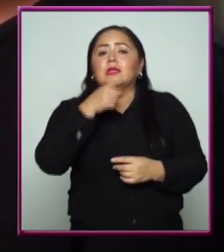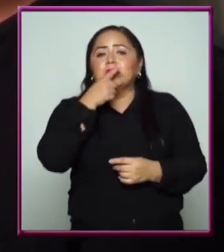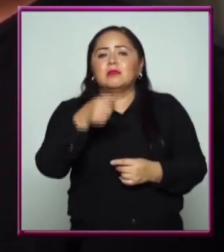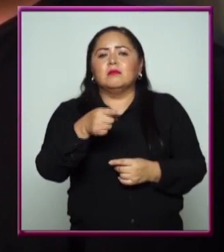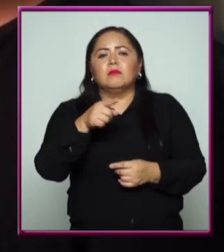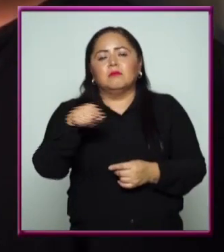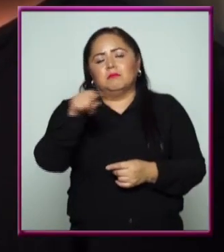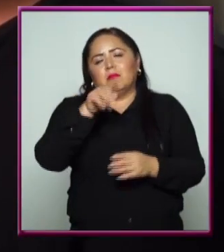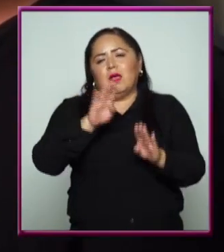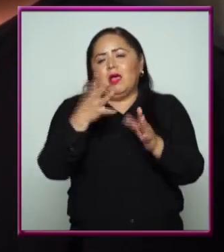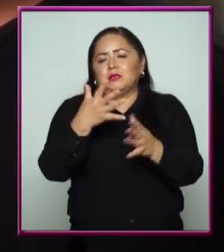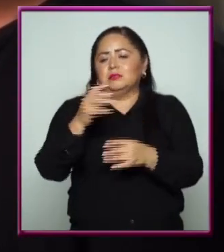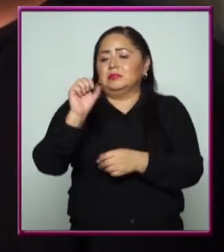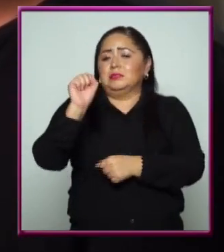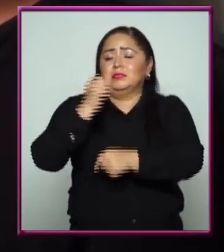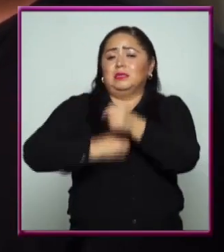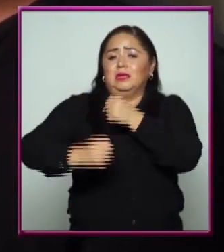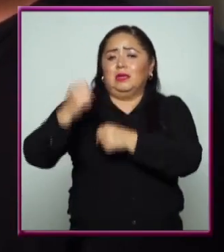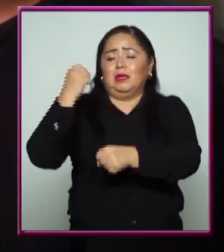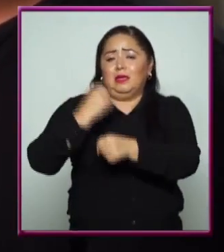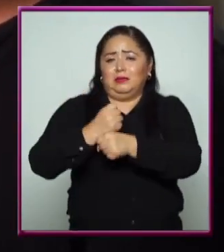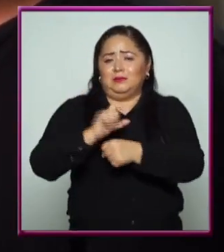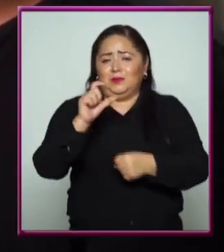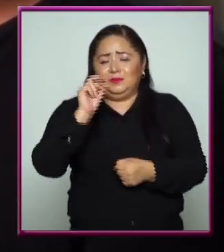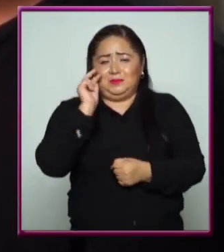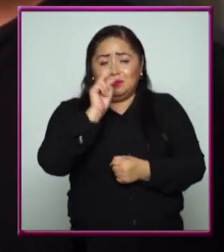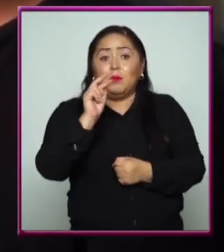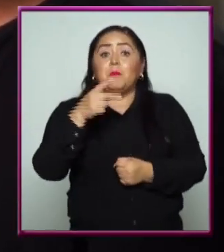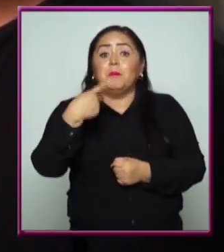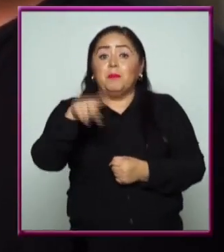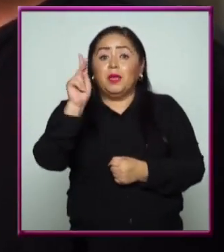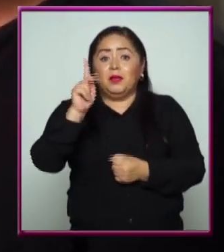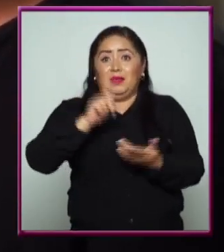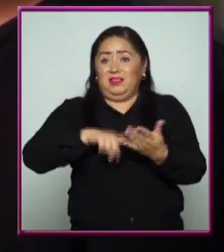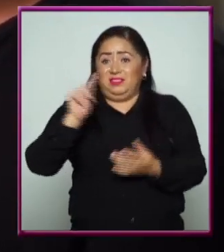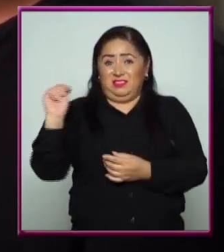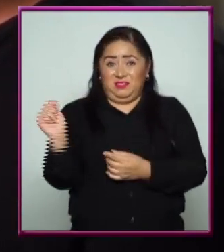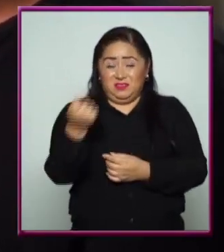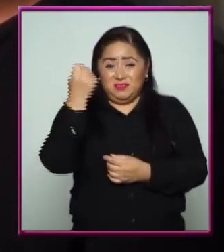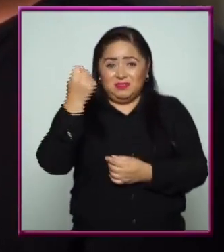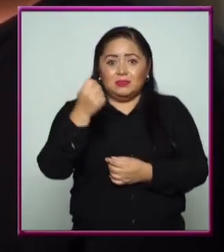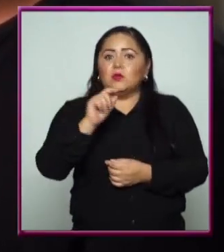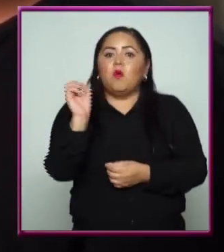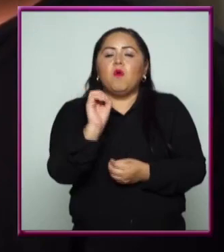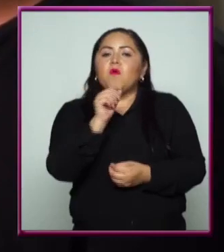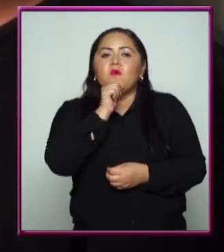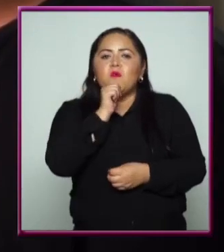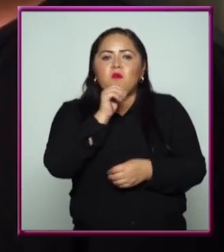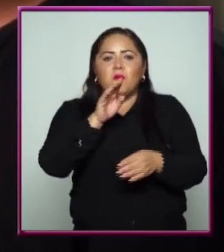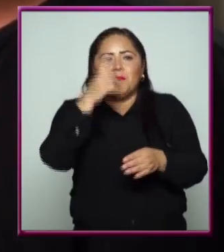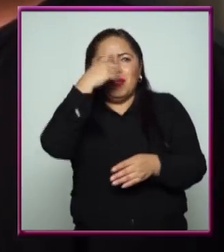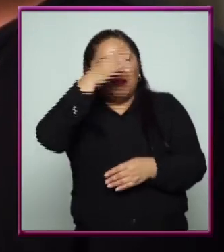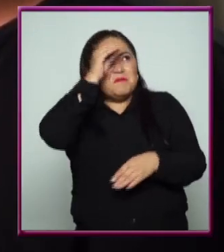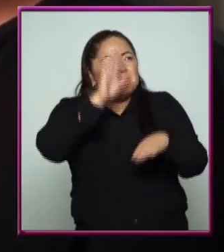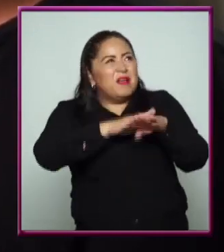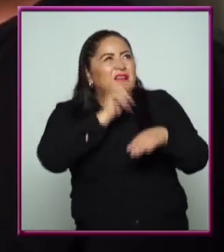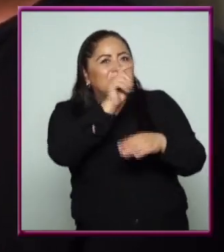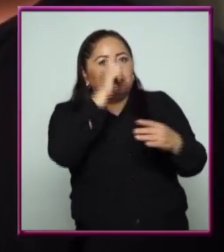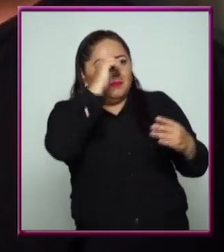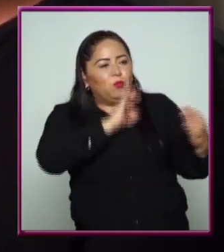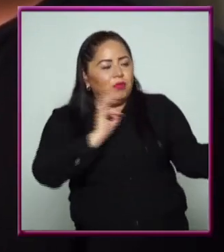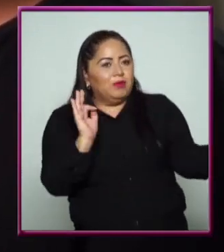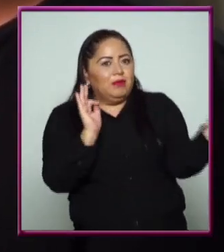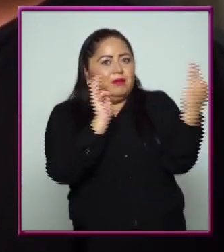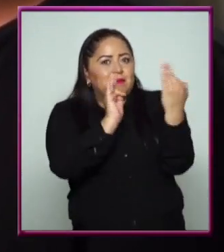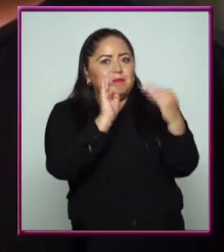había concebido desde hace 60 años. Sin embargo, la tecnología no había permitido elaborar una sonda que se